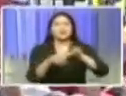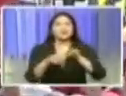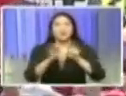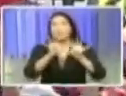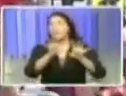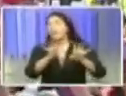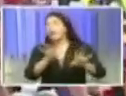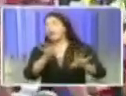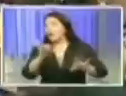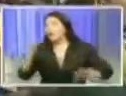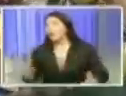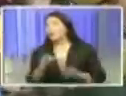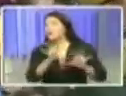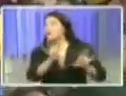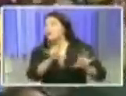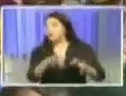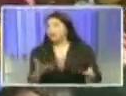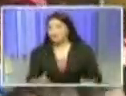ahí por aquí.